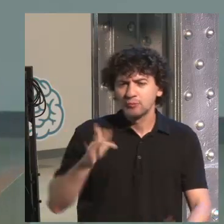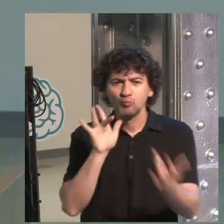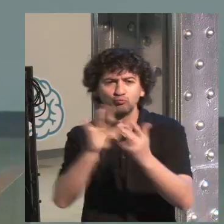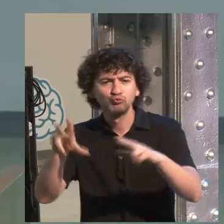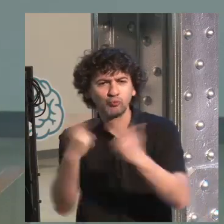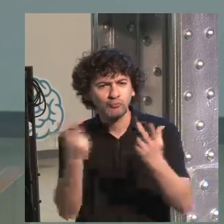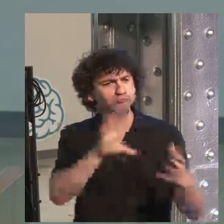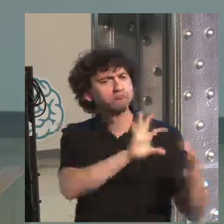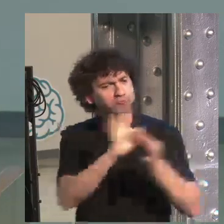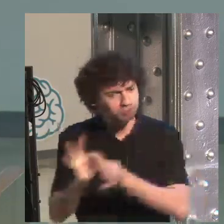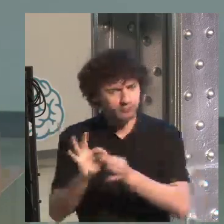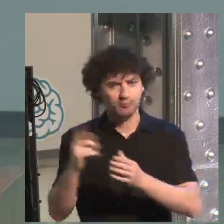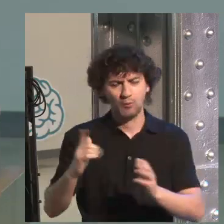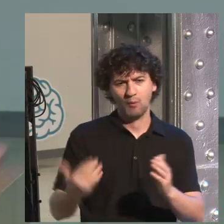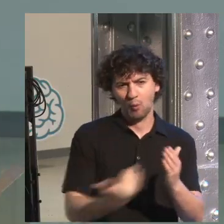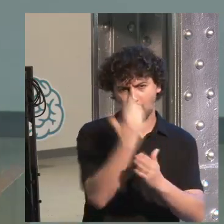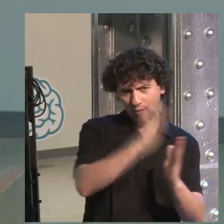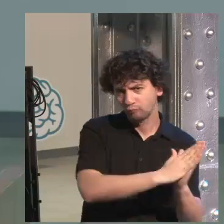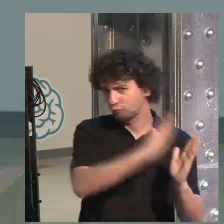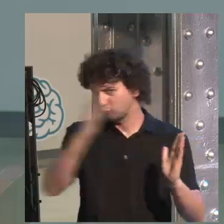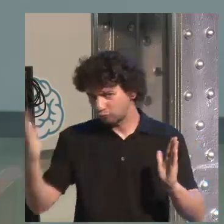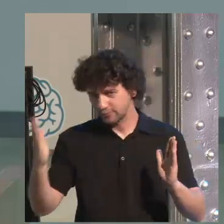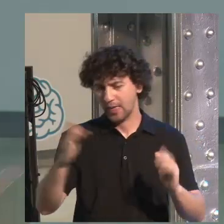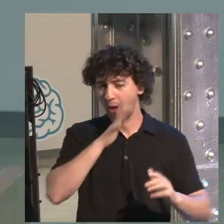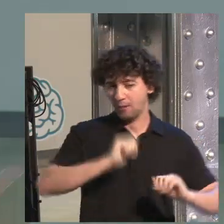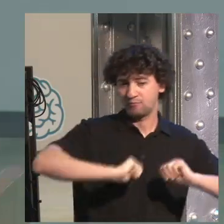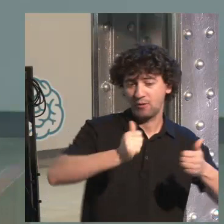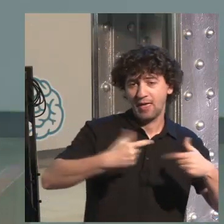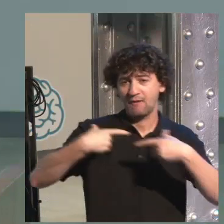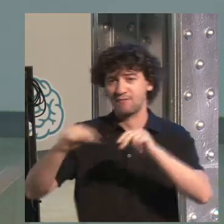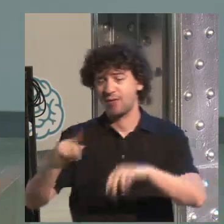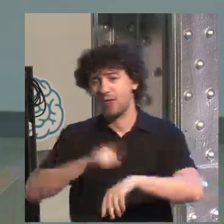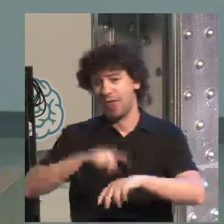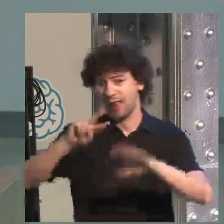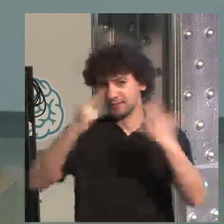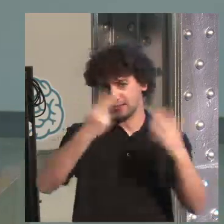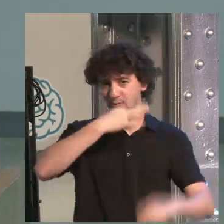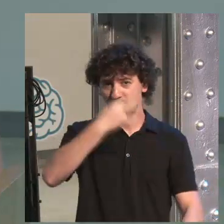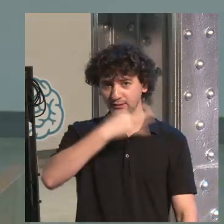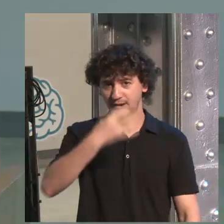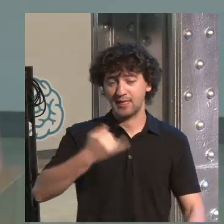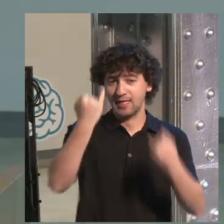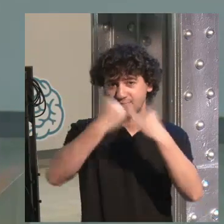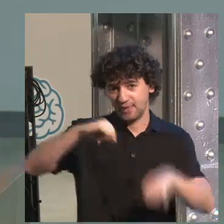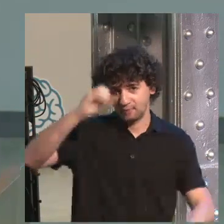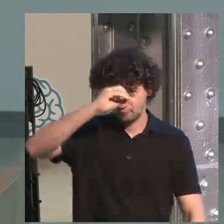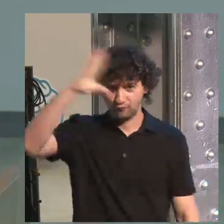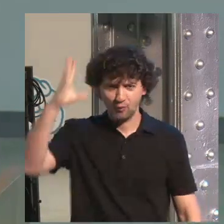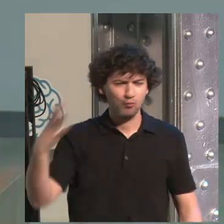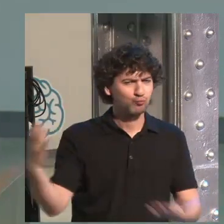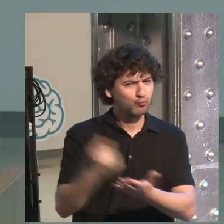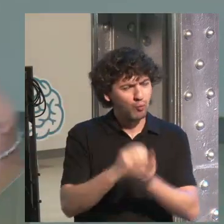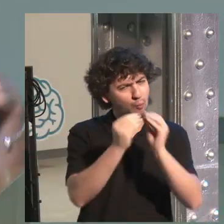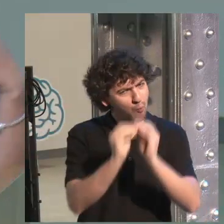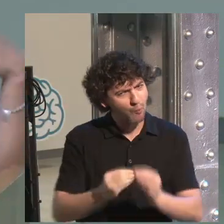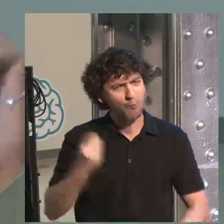jornada apasionante, va a ser una jornada larga, arranca ahora, acabará a las 7 de la tarde, pero como todas las Thinking Parties suele ser muy, muy fructífera y